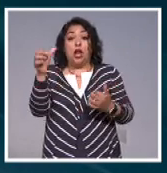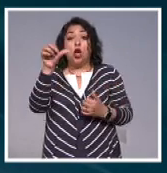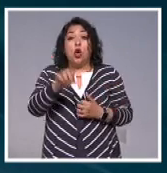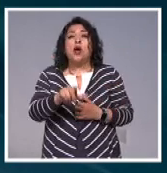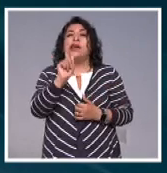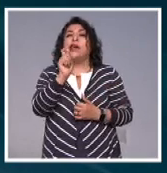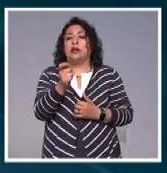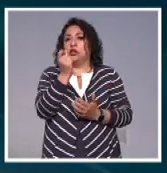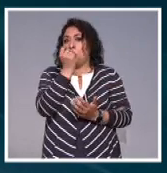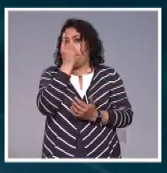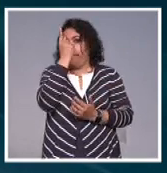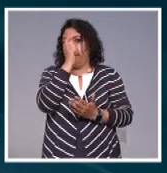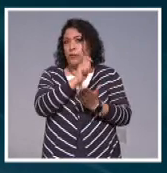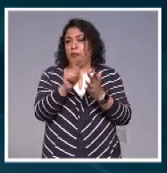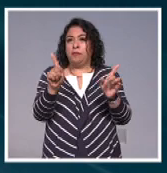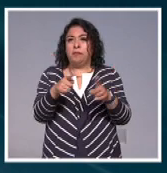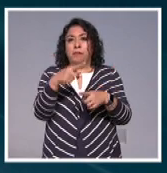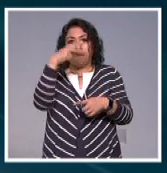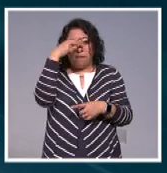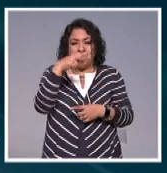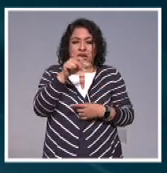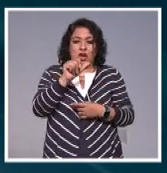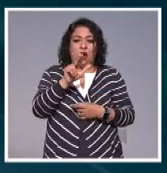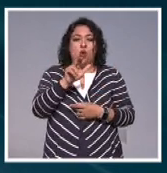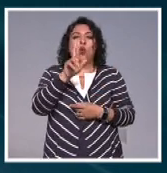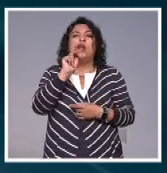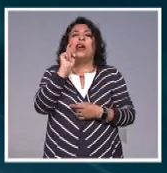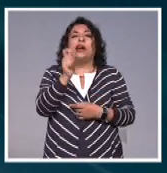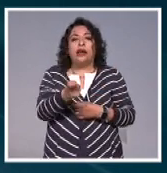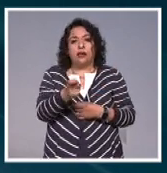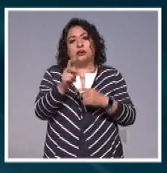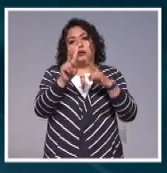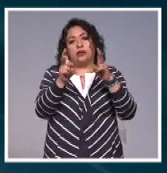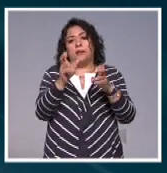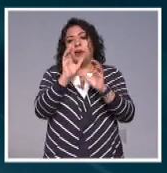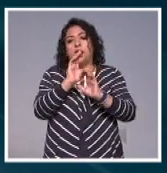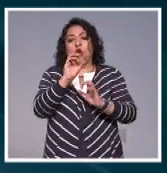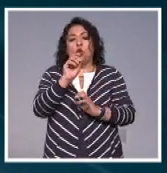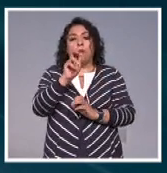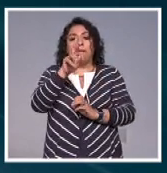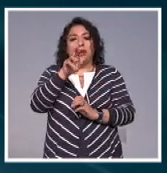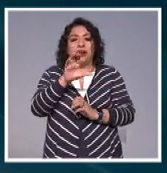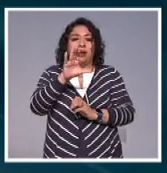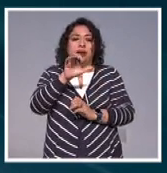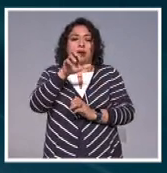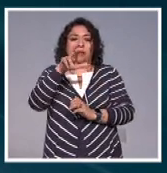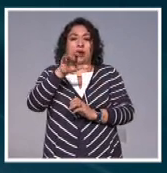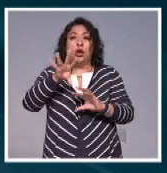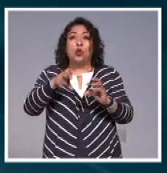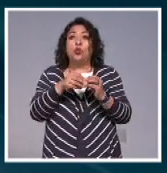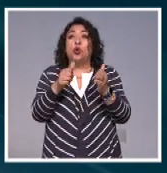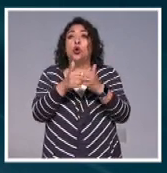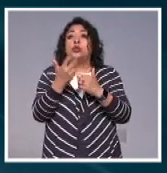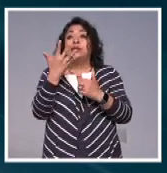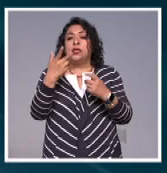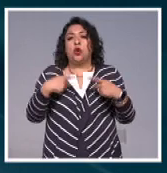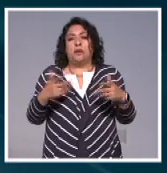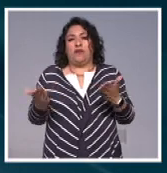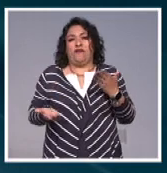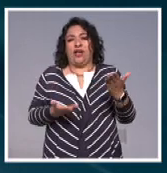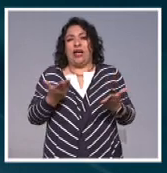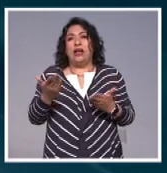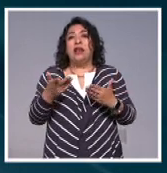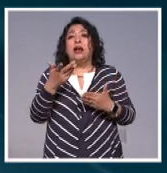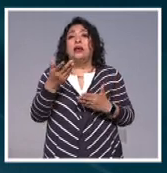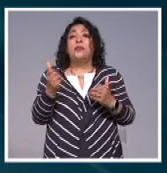es la composición de México Aura, que es una ópera de cámara, junto con 5 bailarines, que se